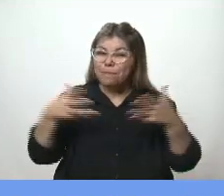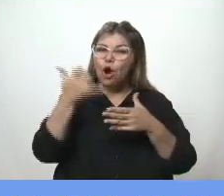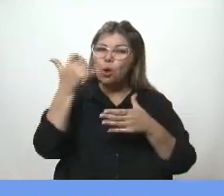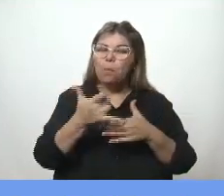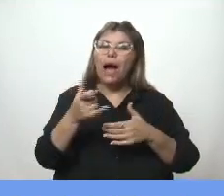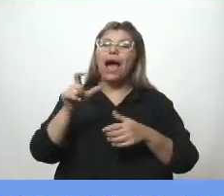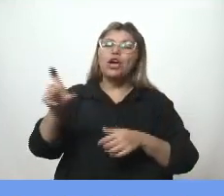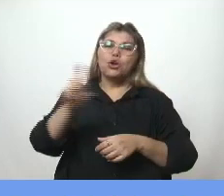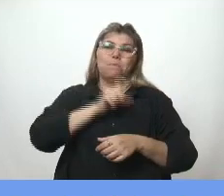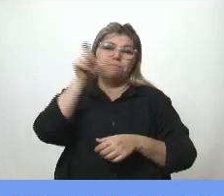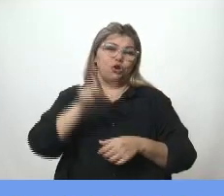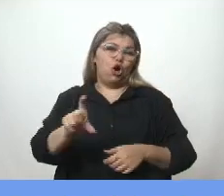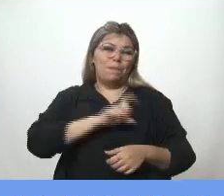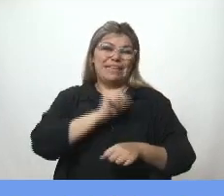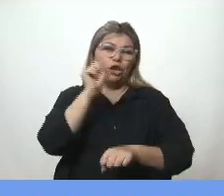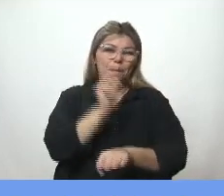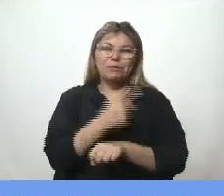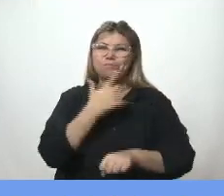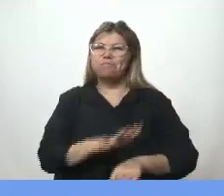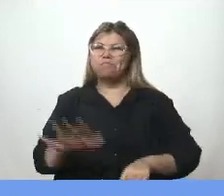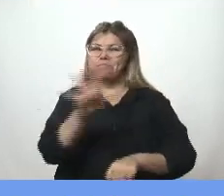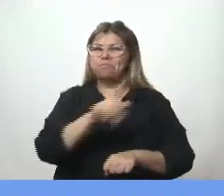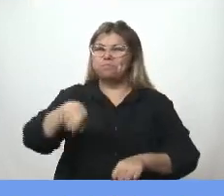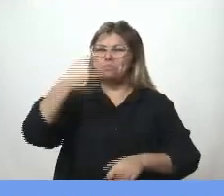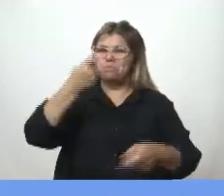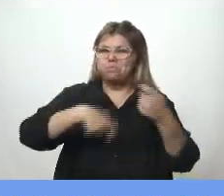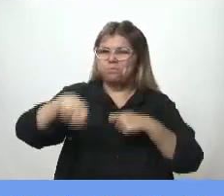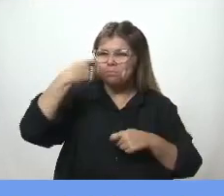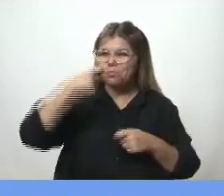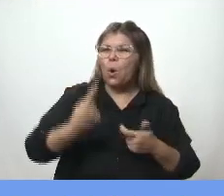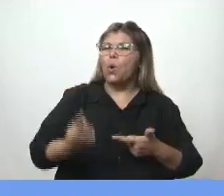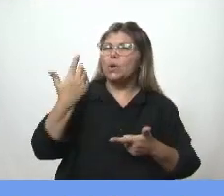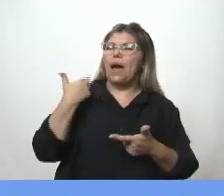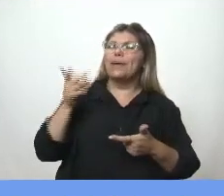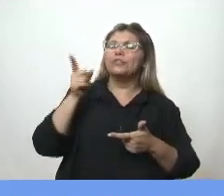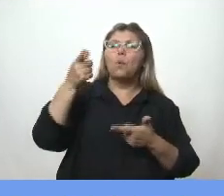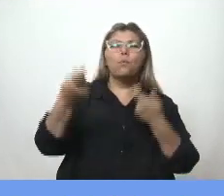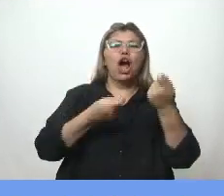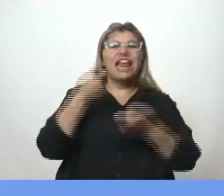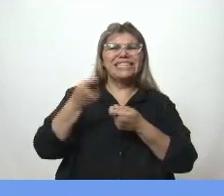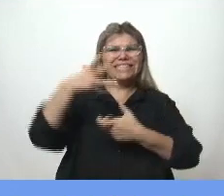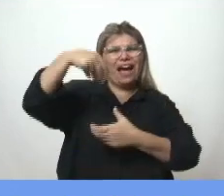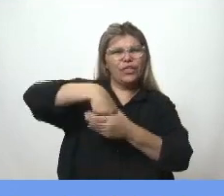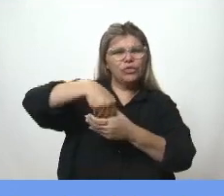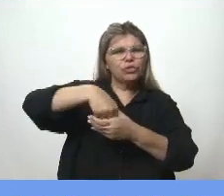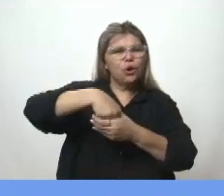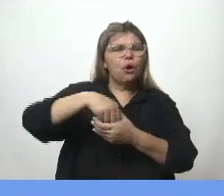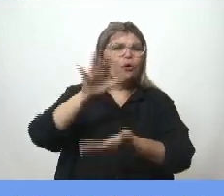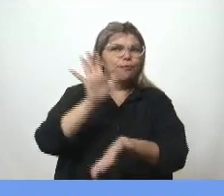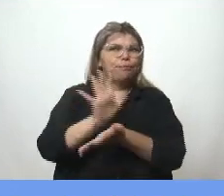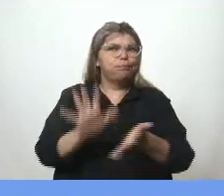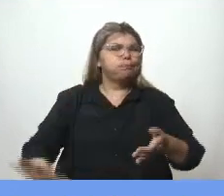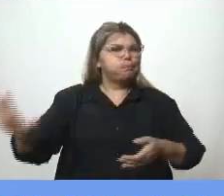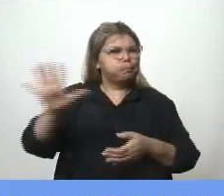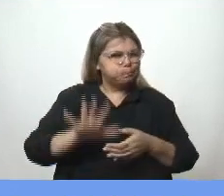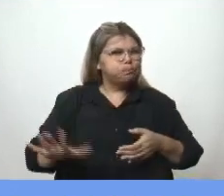todas las sospechas del narcotráfico donde una vez llevaron una un boliche en donde claramente pasaron